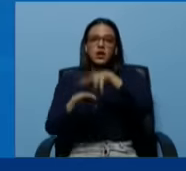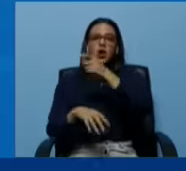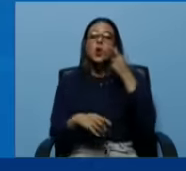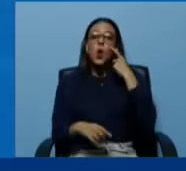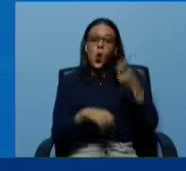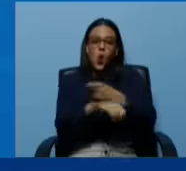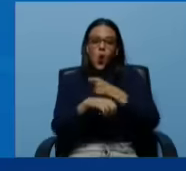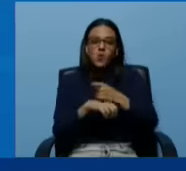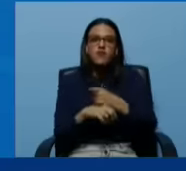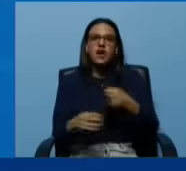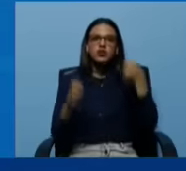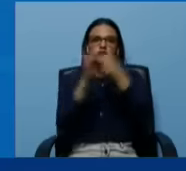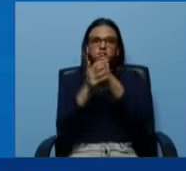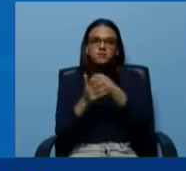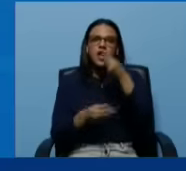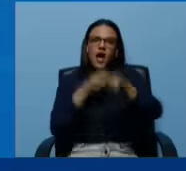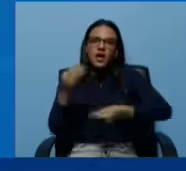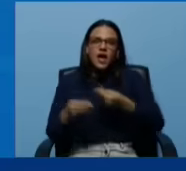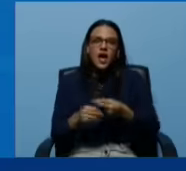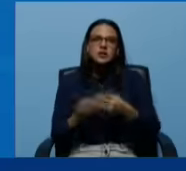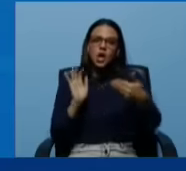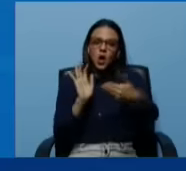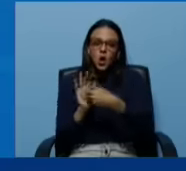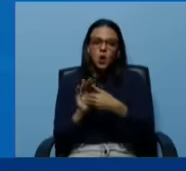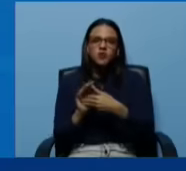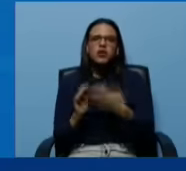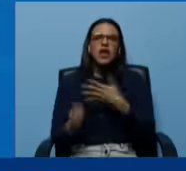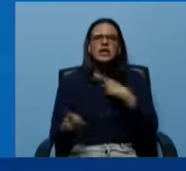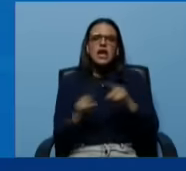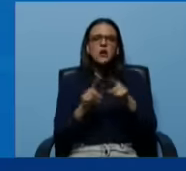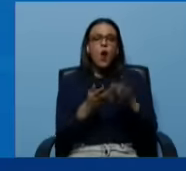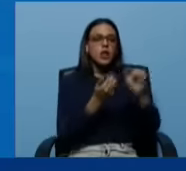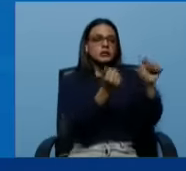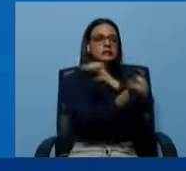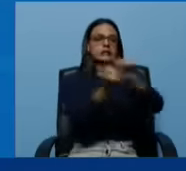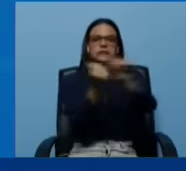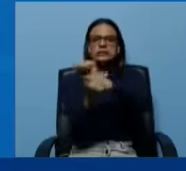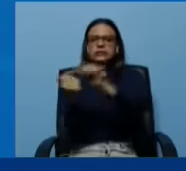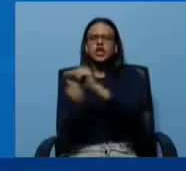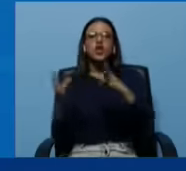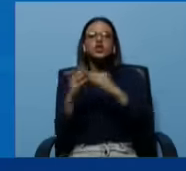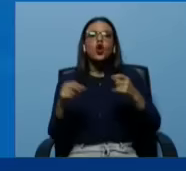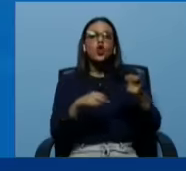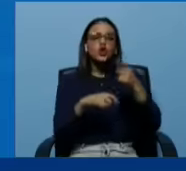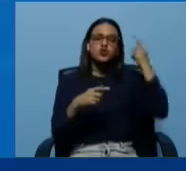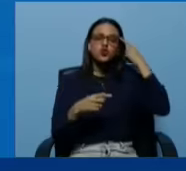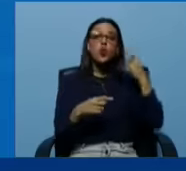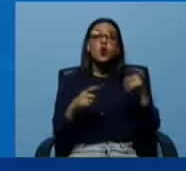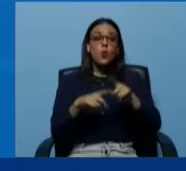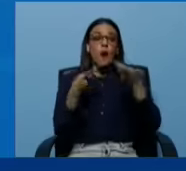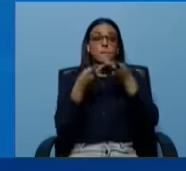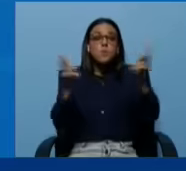y espurio, que llegó y disolvió todos los poderes públicos, porque hay que